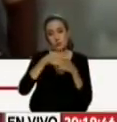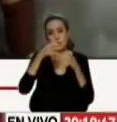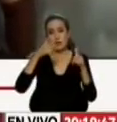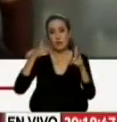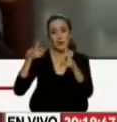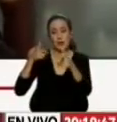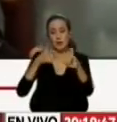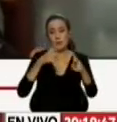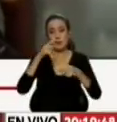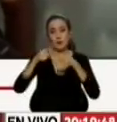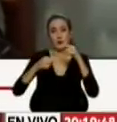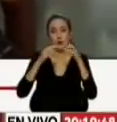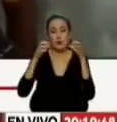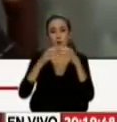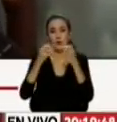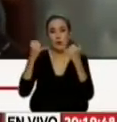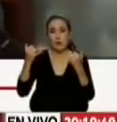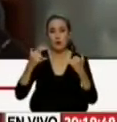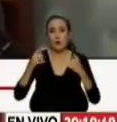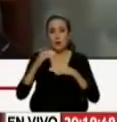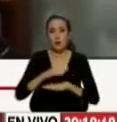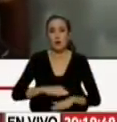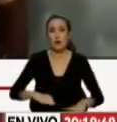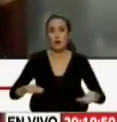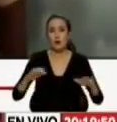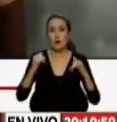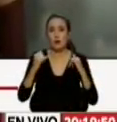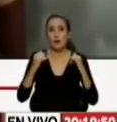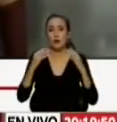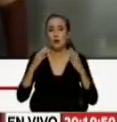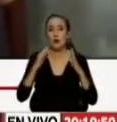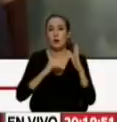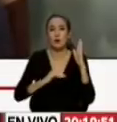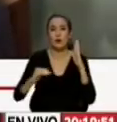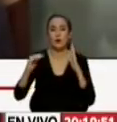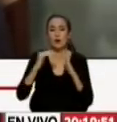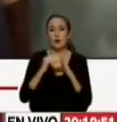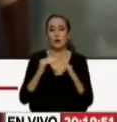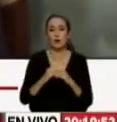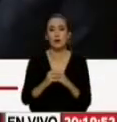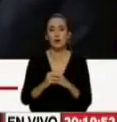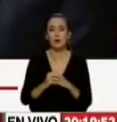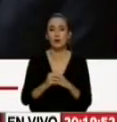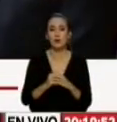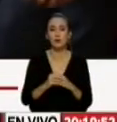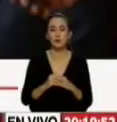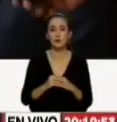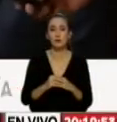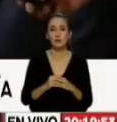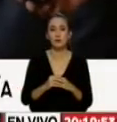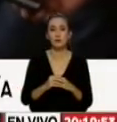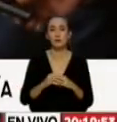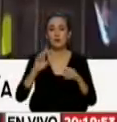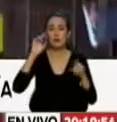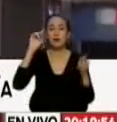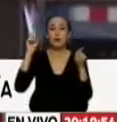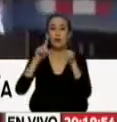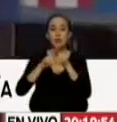el argumento de la falta de recubrimiento no es más que un porcentaje del tema balístico. De acuerdo al